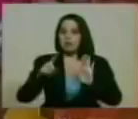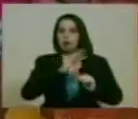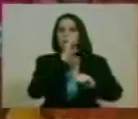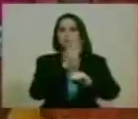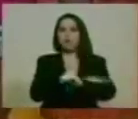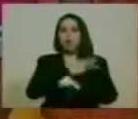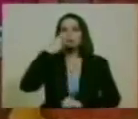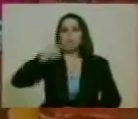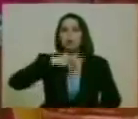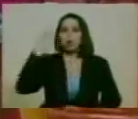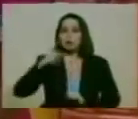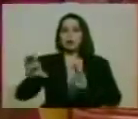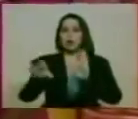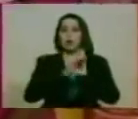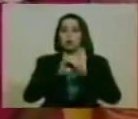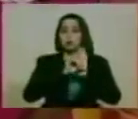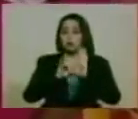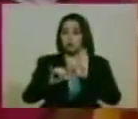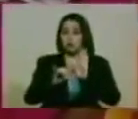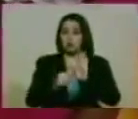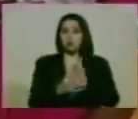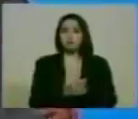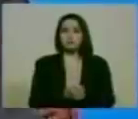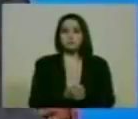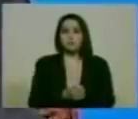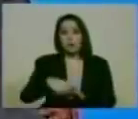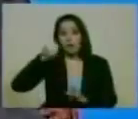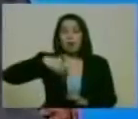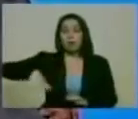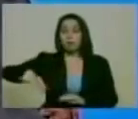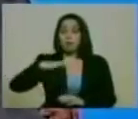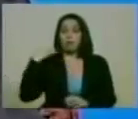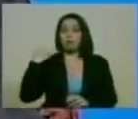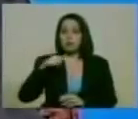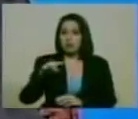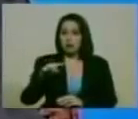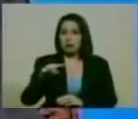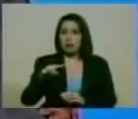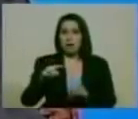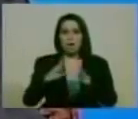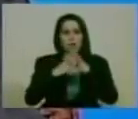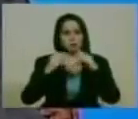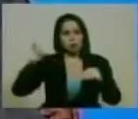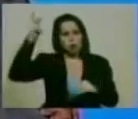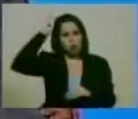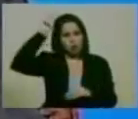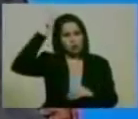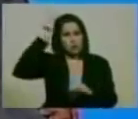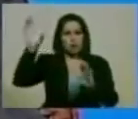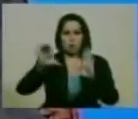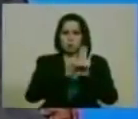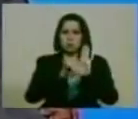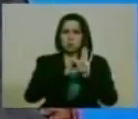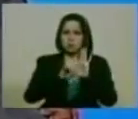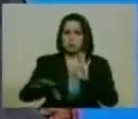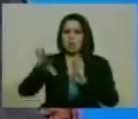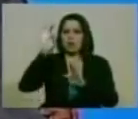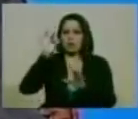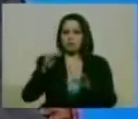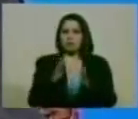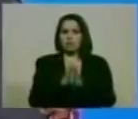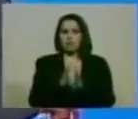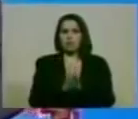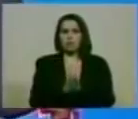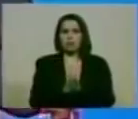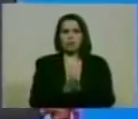el poder político constituyente. El pueblo tiene Los indígenas tienen sus constituyentes electos con los